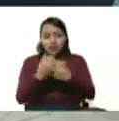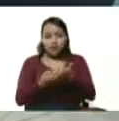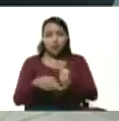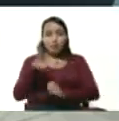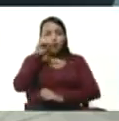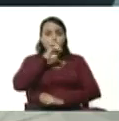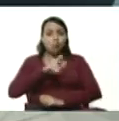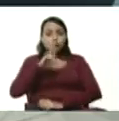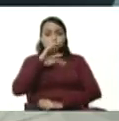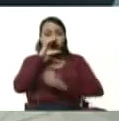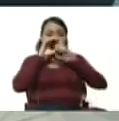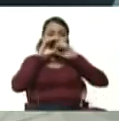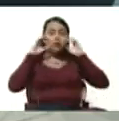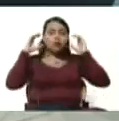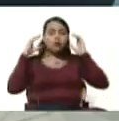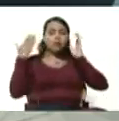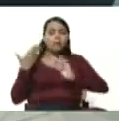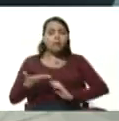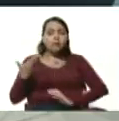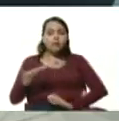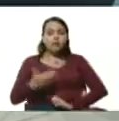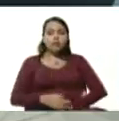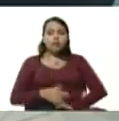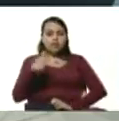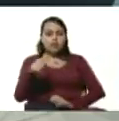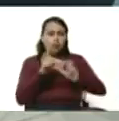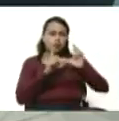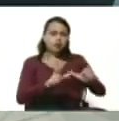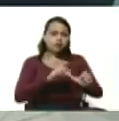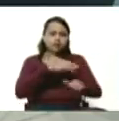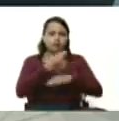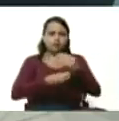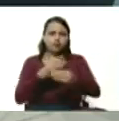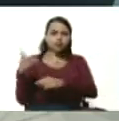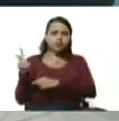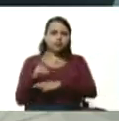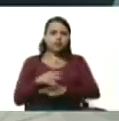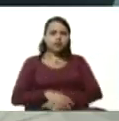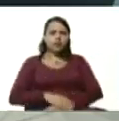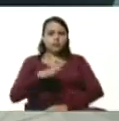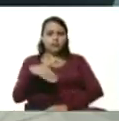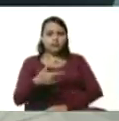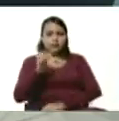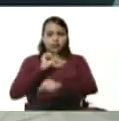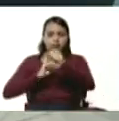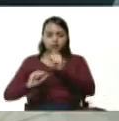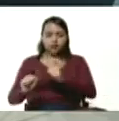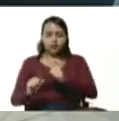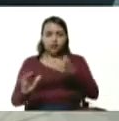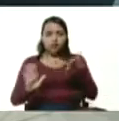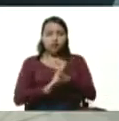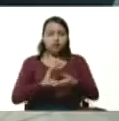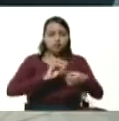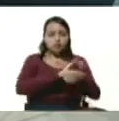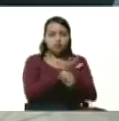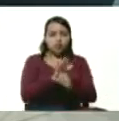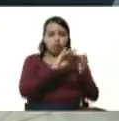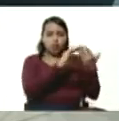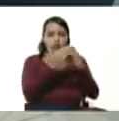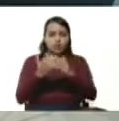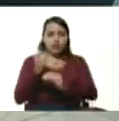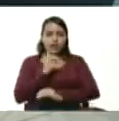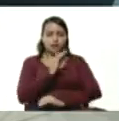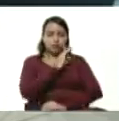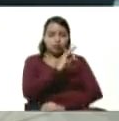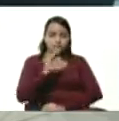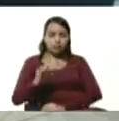vital sobre todo en esta cuarentena radical que aplica Venezuela para contravenir todo lo que ha sido esos casos comunitarios que se han presentado la